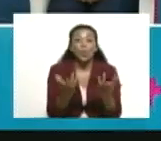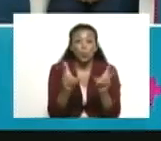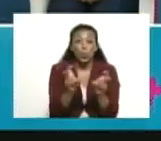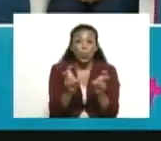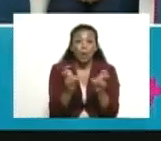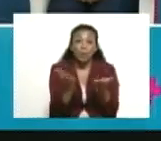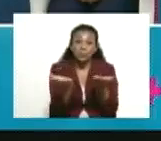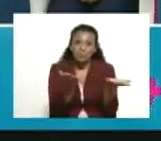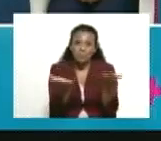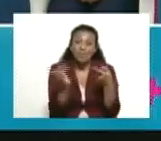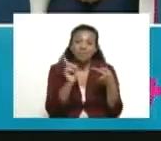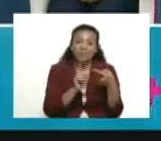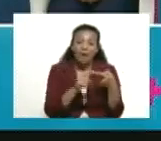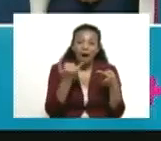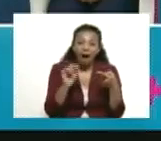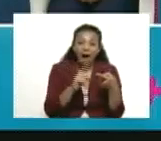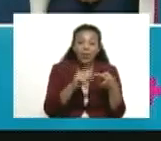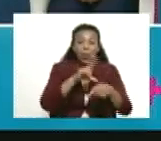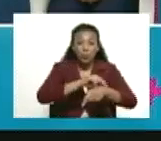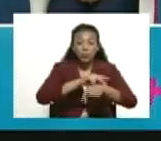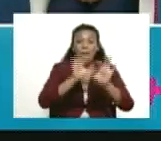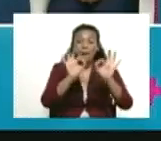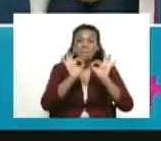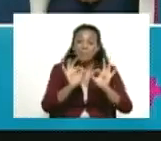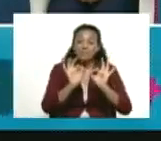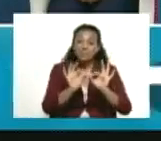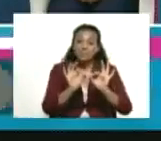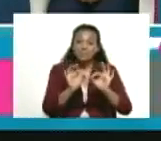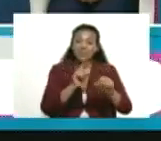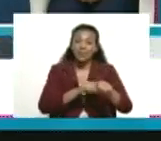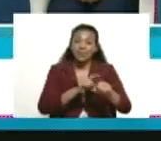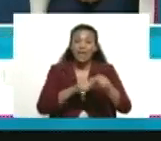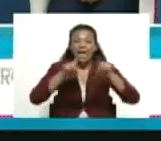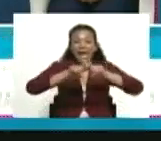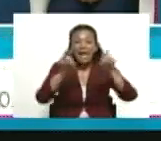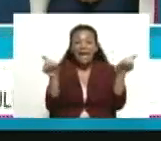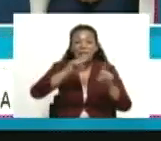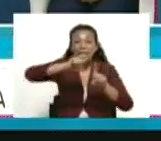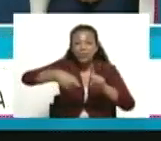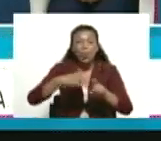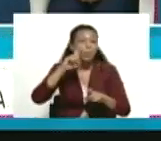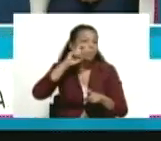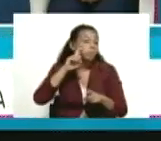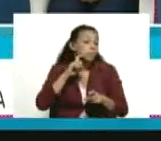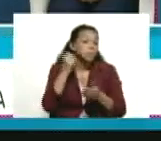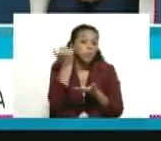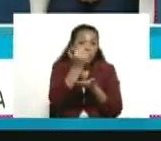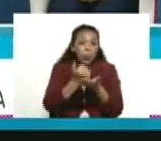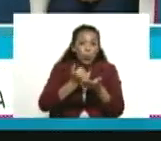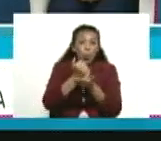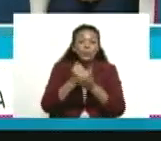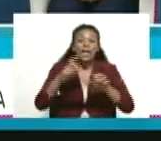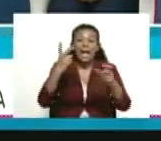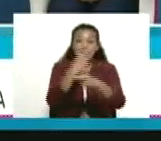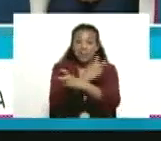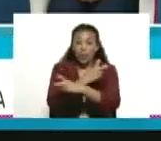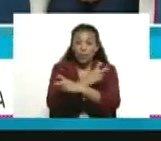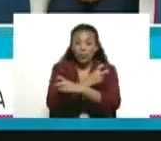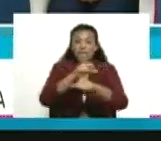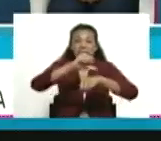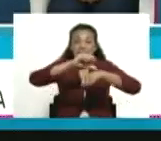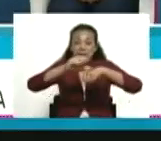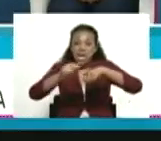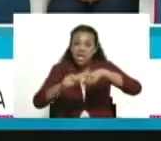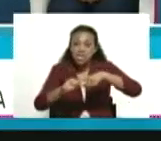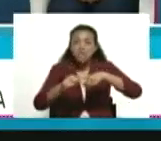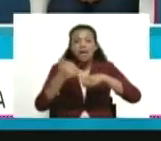servicios. Hay consultas especializadas, ginecología y obstetricia, tenemos traumatología, cirugía